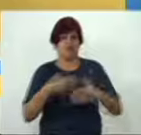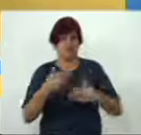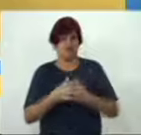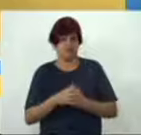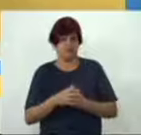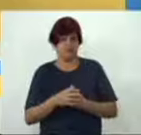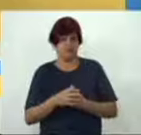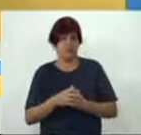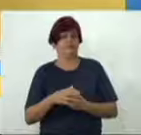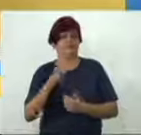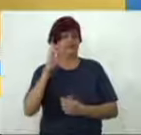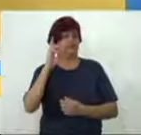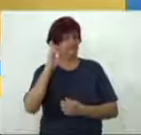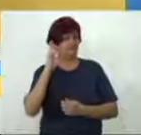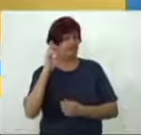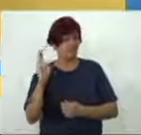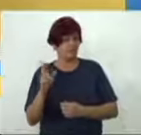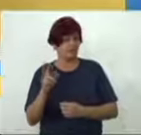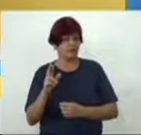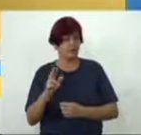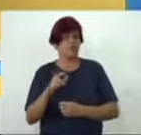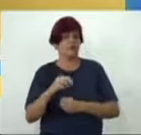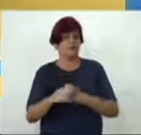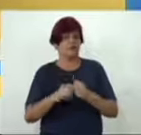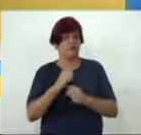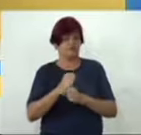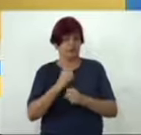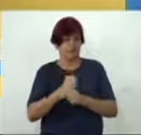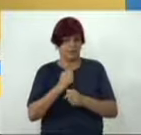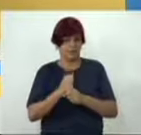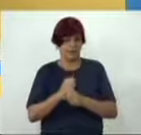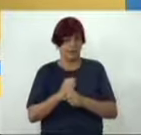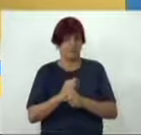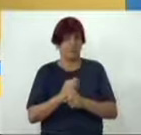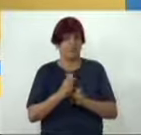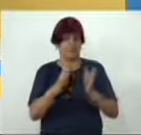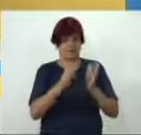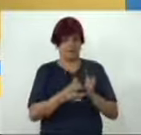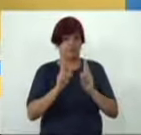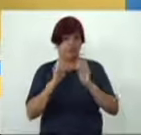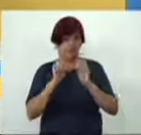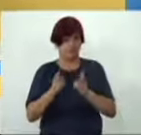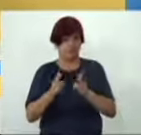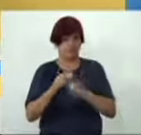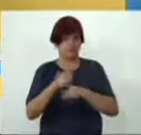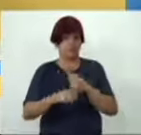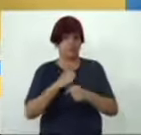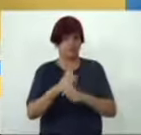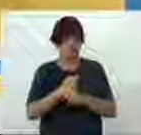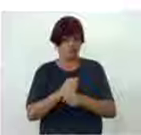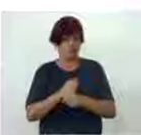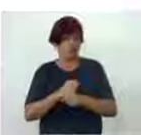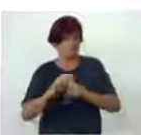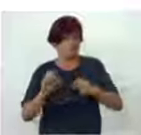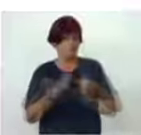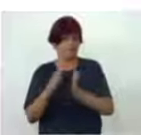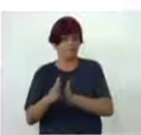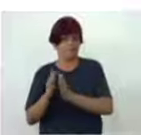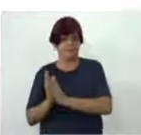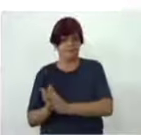actividad. Recuerden entonces también lo que fuimos trabajando en las fases de orientación, ejecución y control,